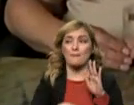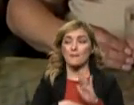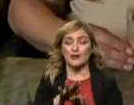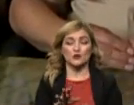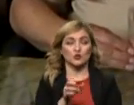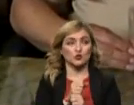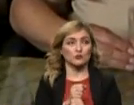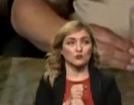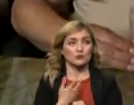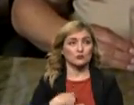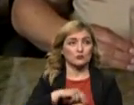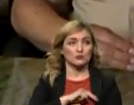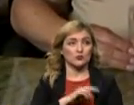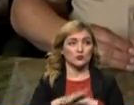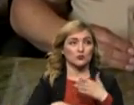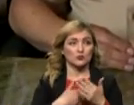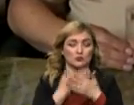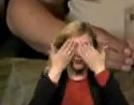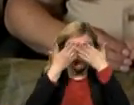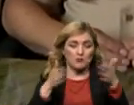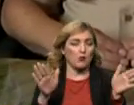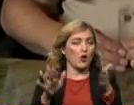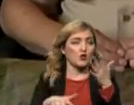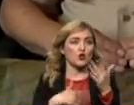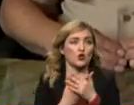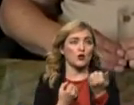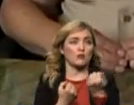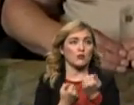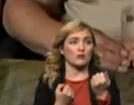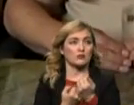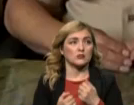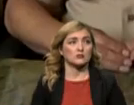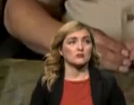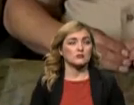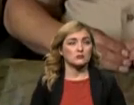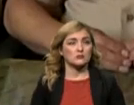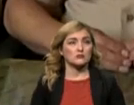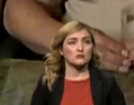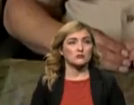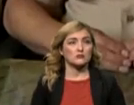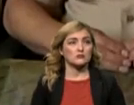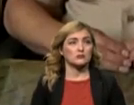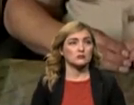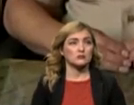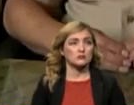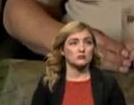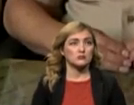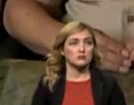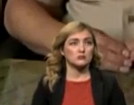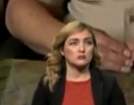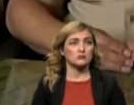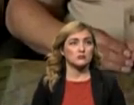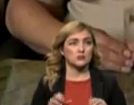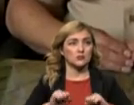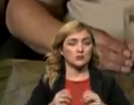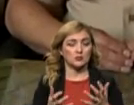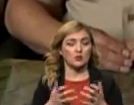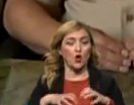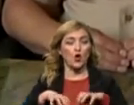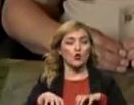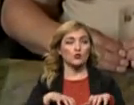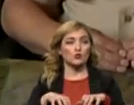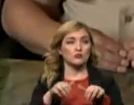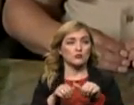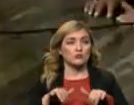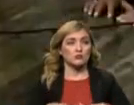les damos a ustedes toda la apertura necesaria. Y también queremos poder estar en coordinación permanente